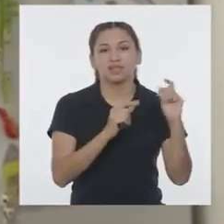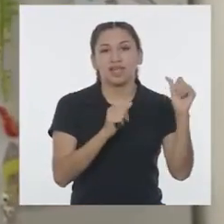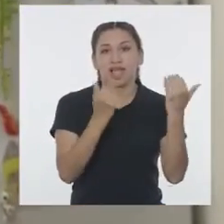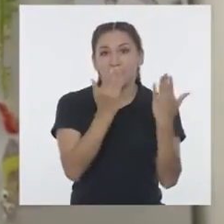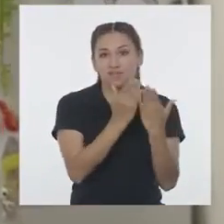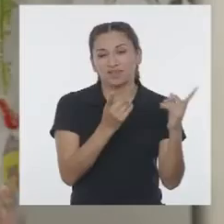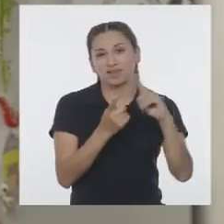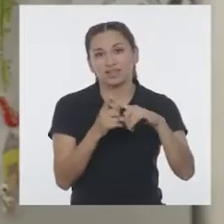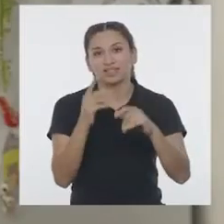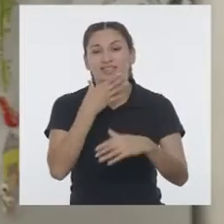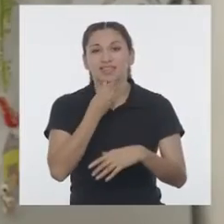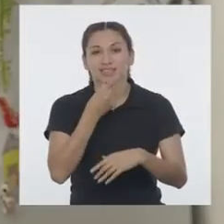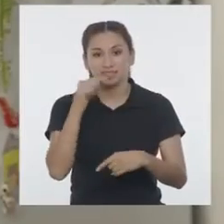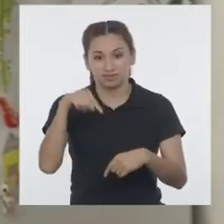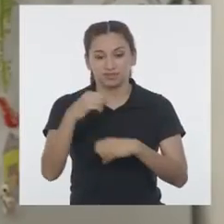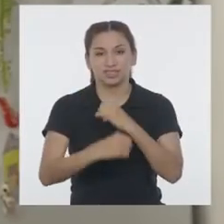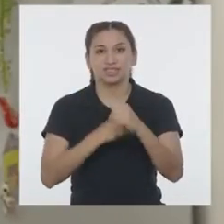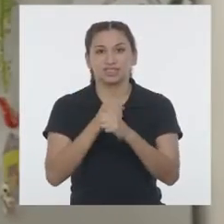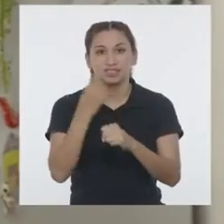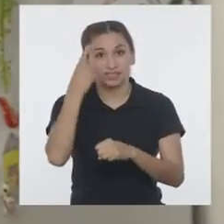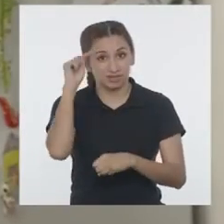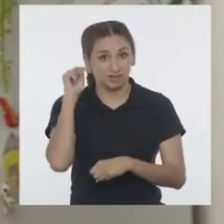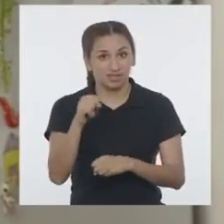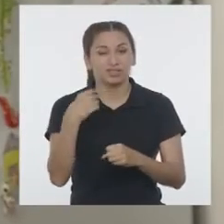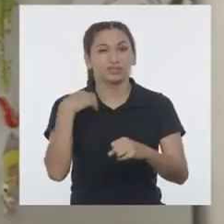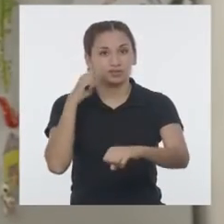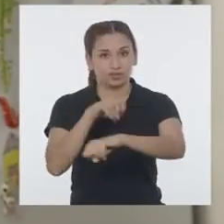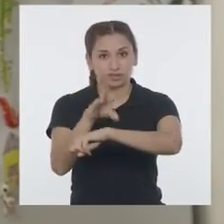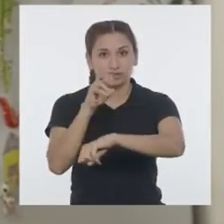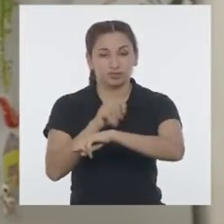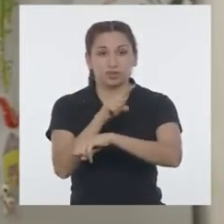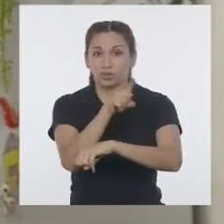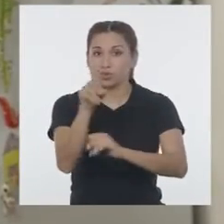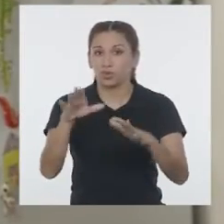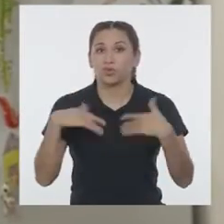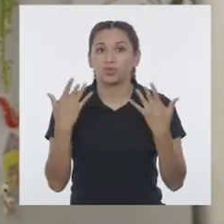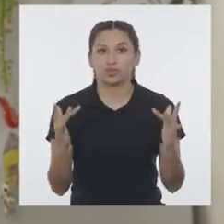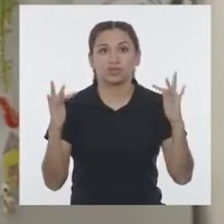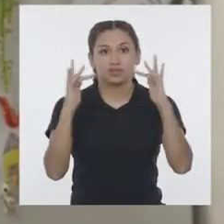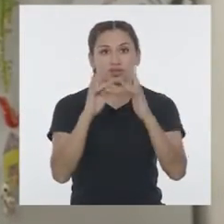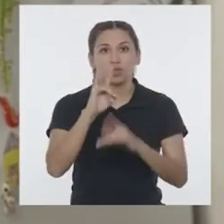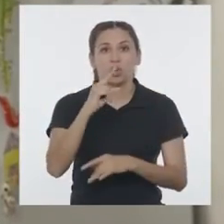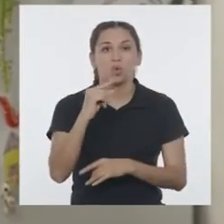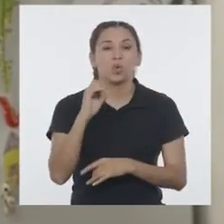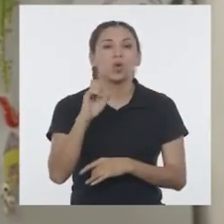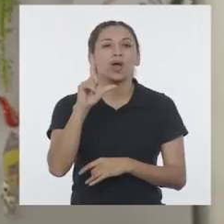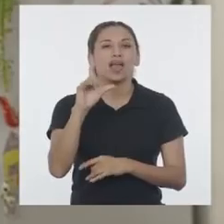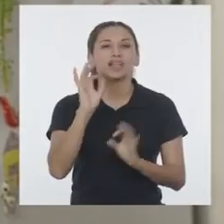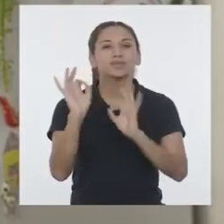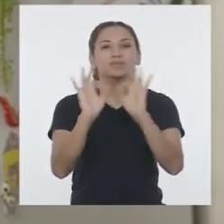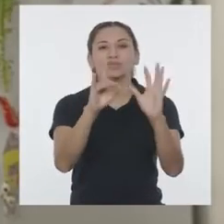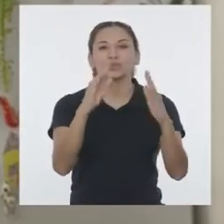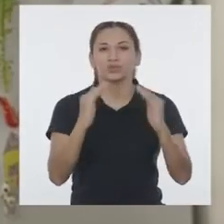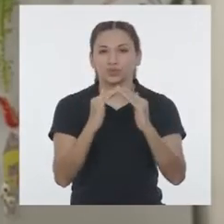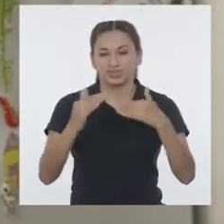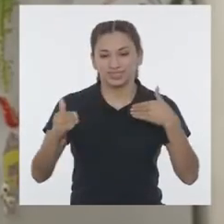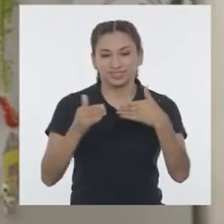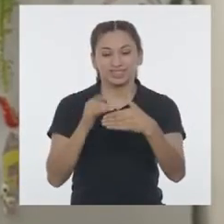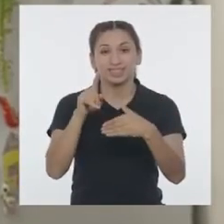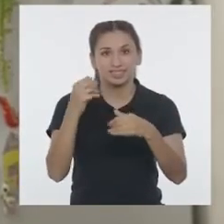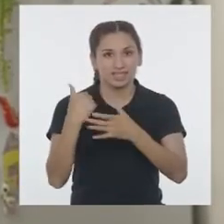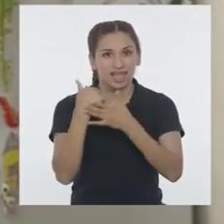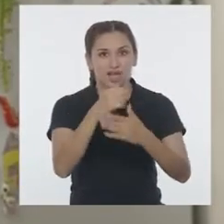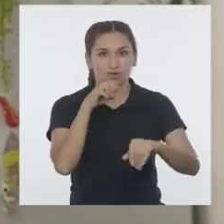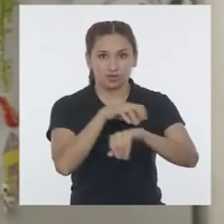desde abril hasta diciembre del presente año. Para esto les recomendamos que puedan contactar al UGEL de su jurisdicción, quienes